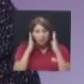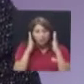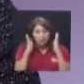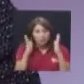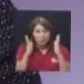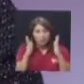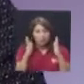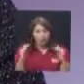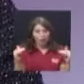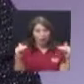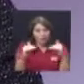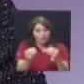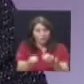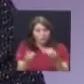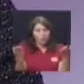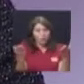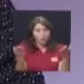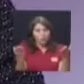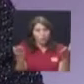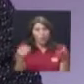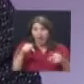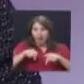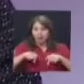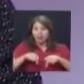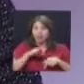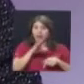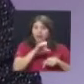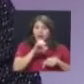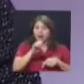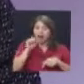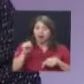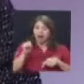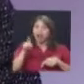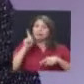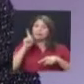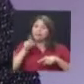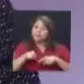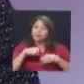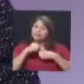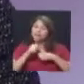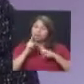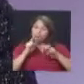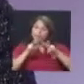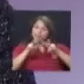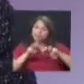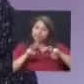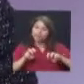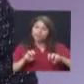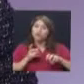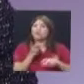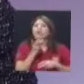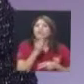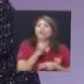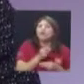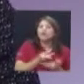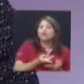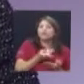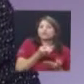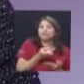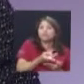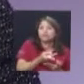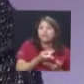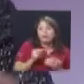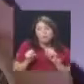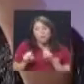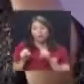en base a el costo y el posible éxito ósea mientras que una mujer a nivel privado